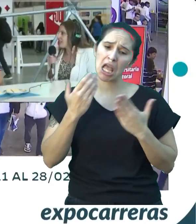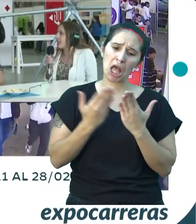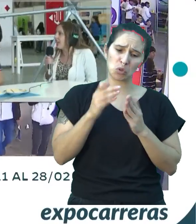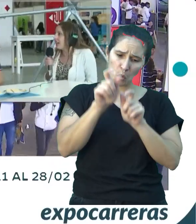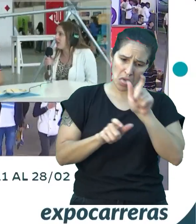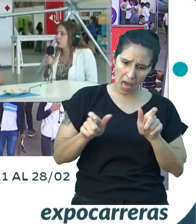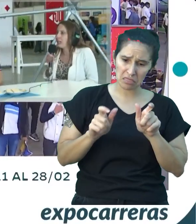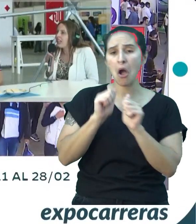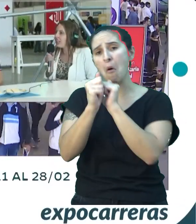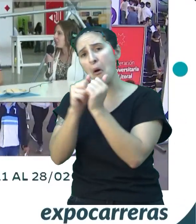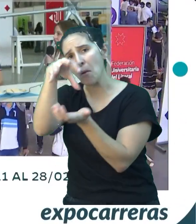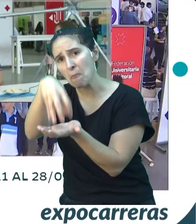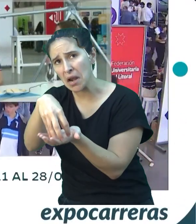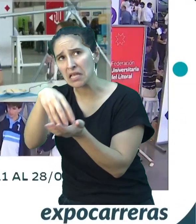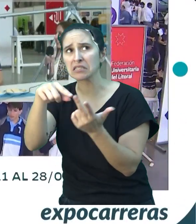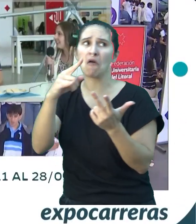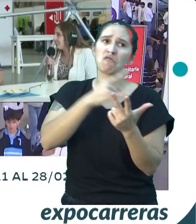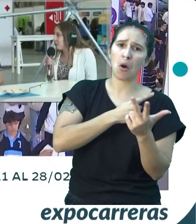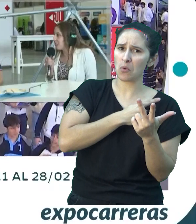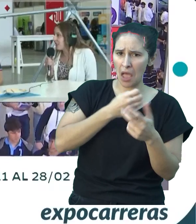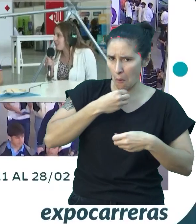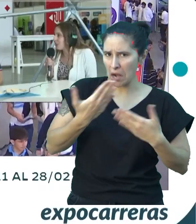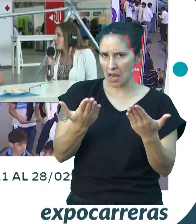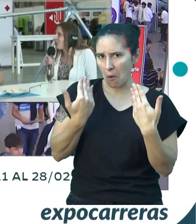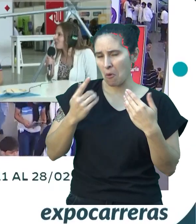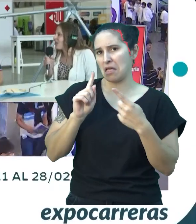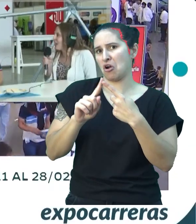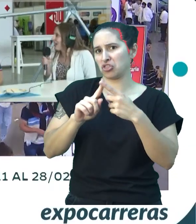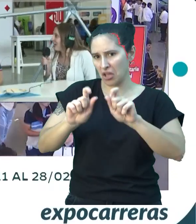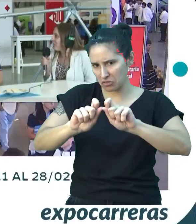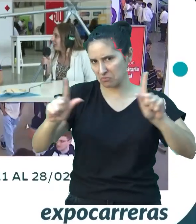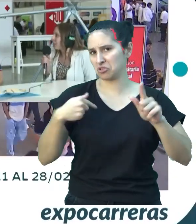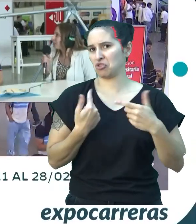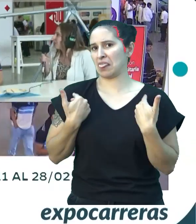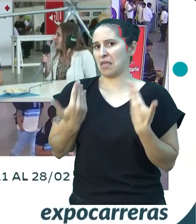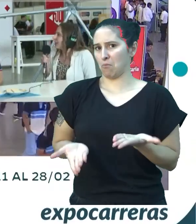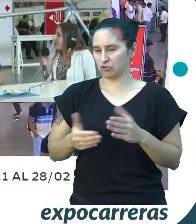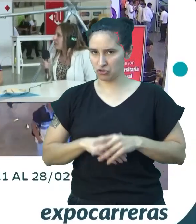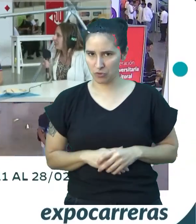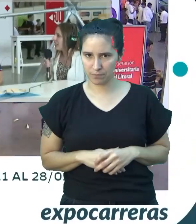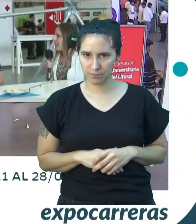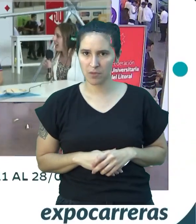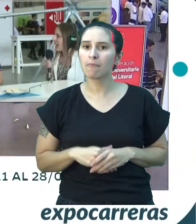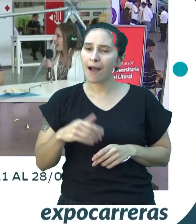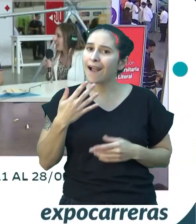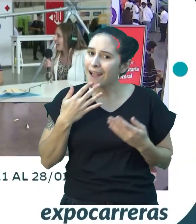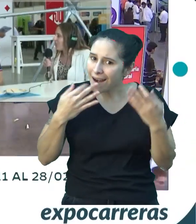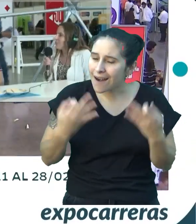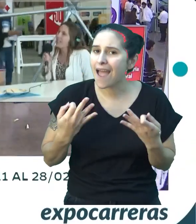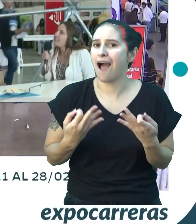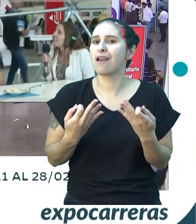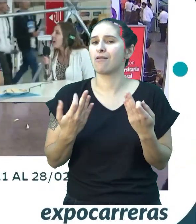empresas, facultades, lo que quieran, estamos a disposición para esta cuestión, para que realmente